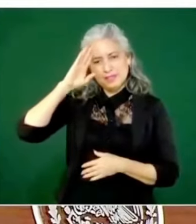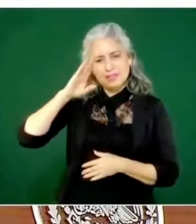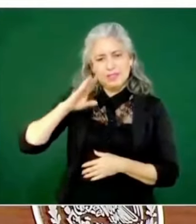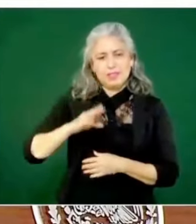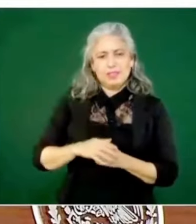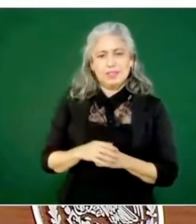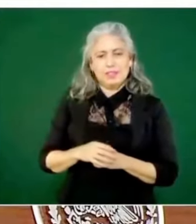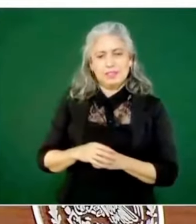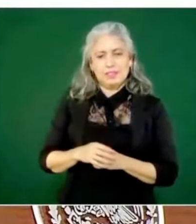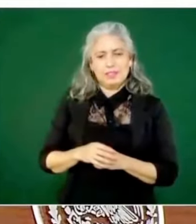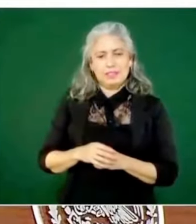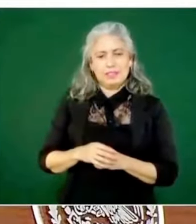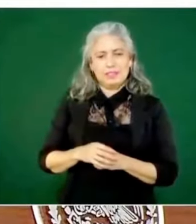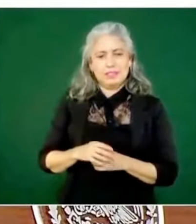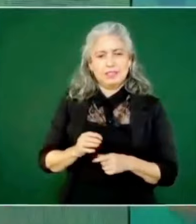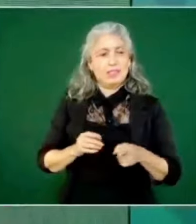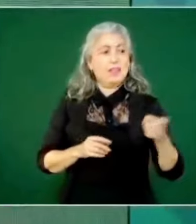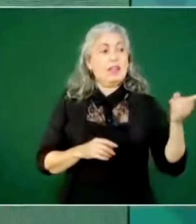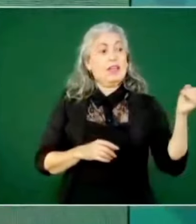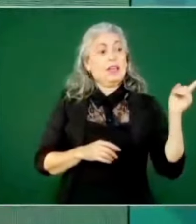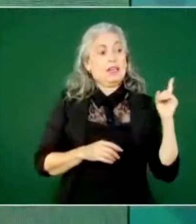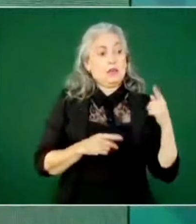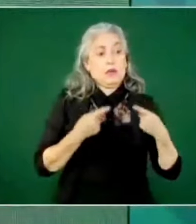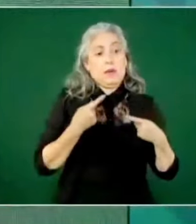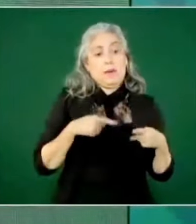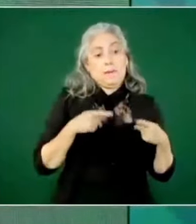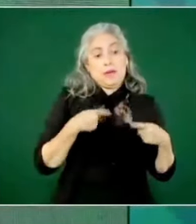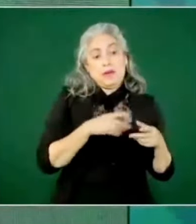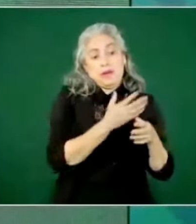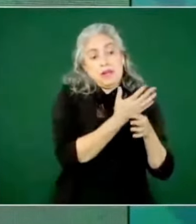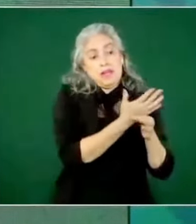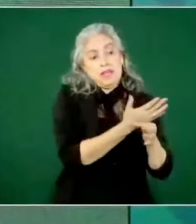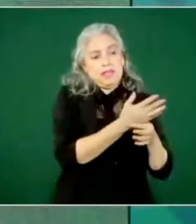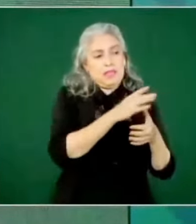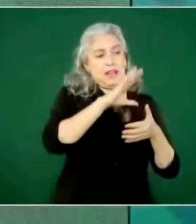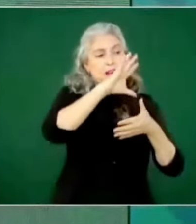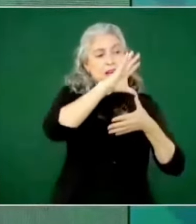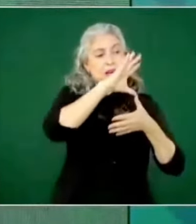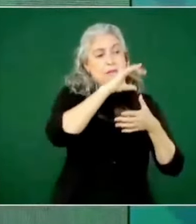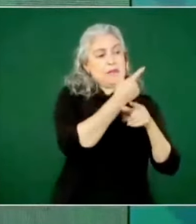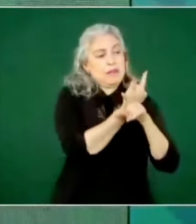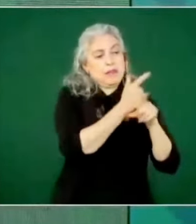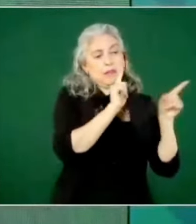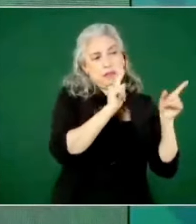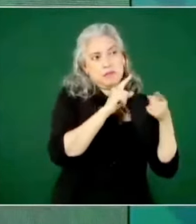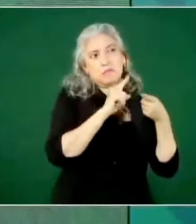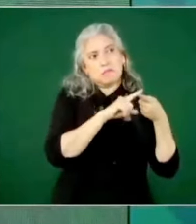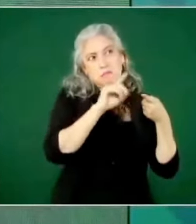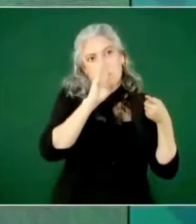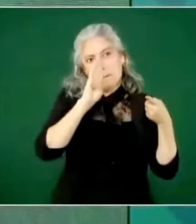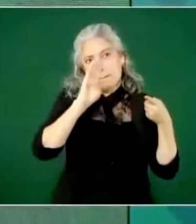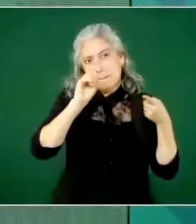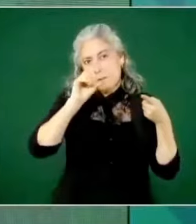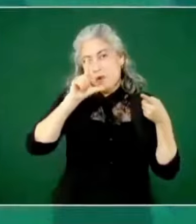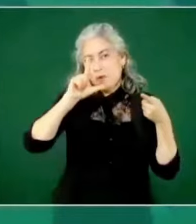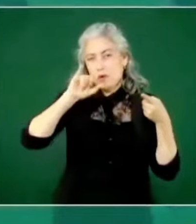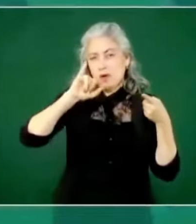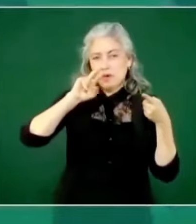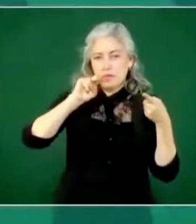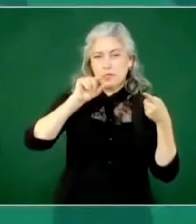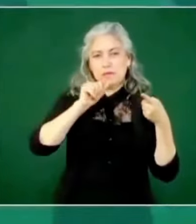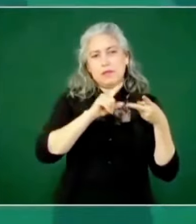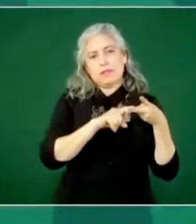libertadores de nuestra América, Bolívar, O'Higgins, San